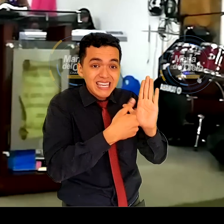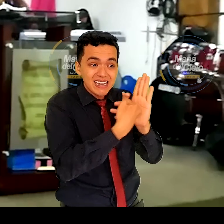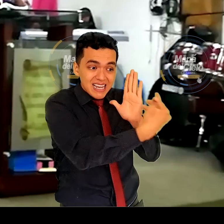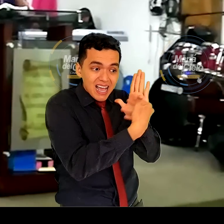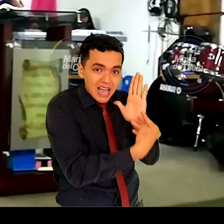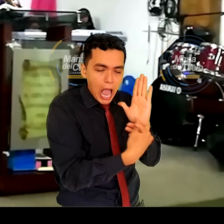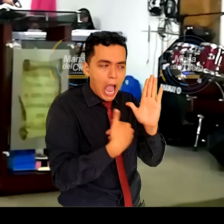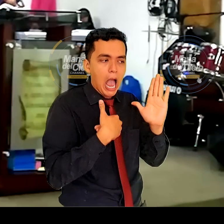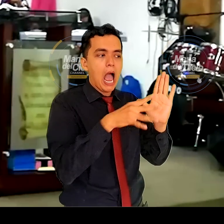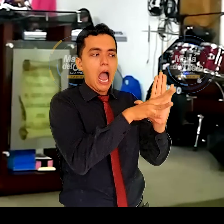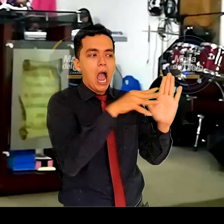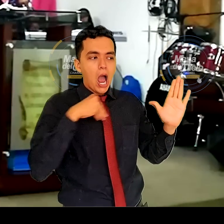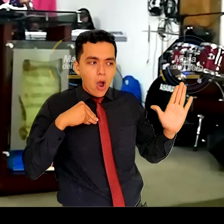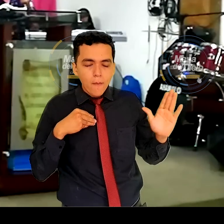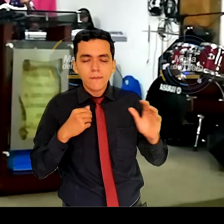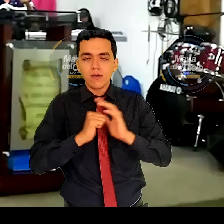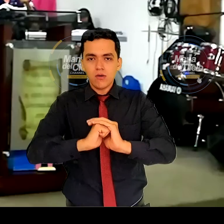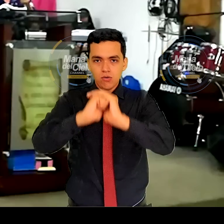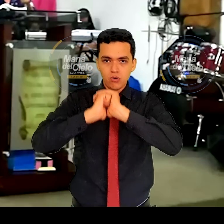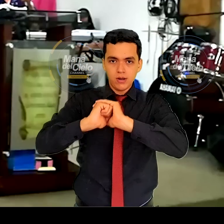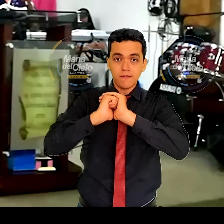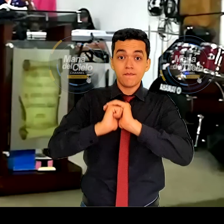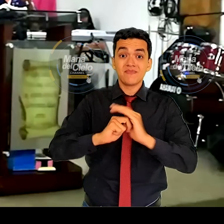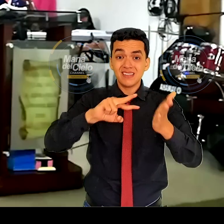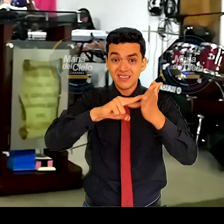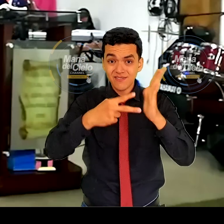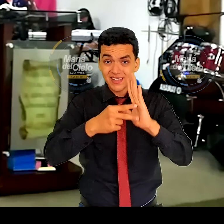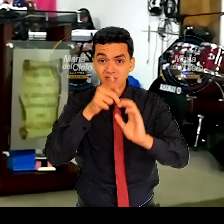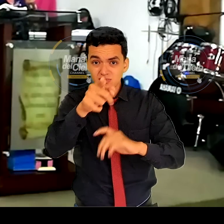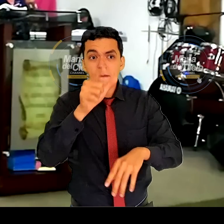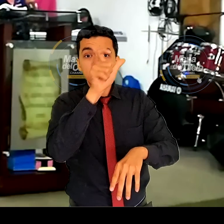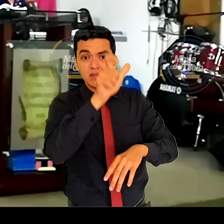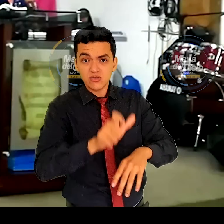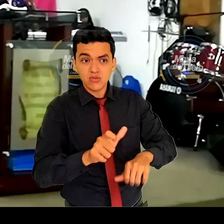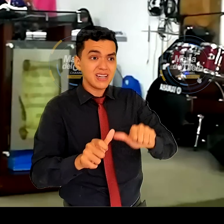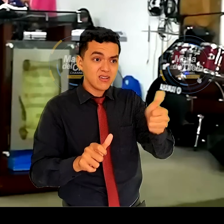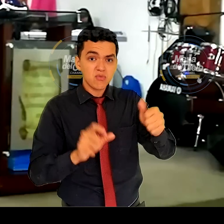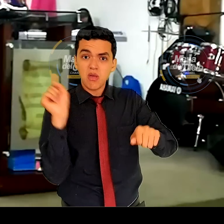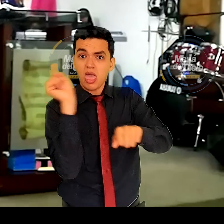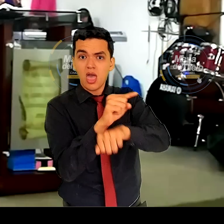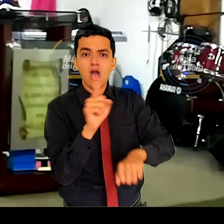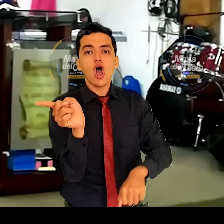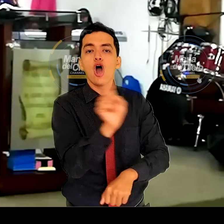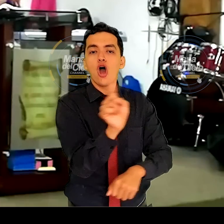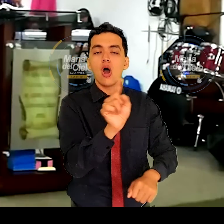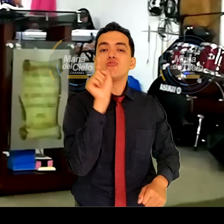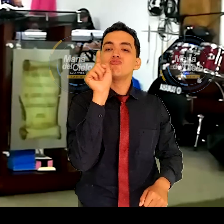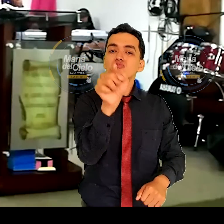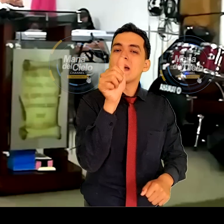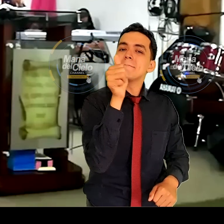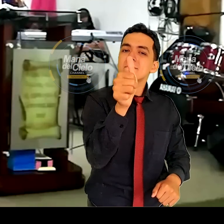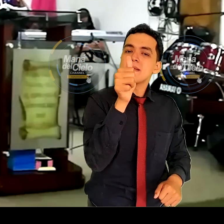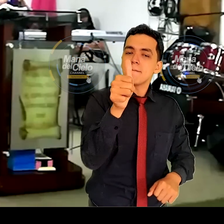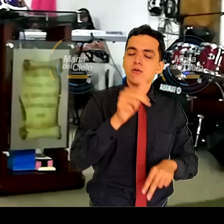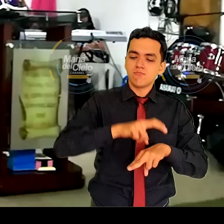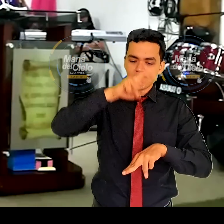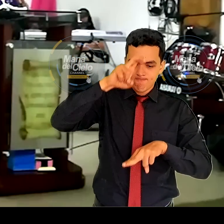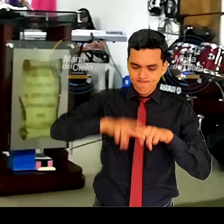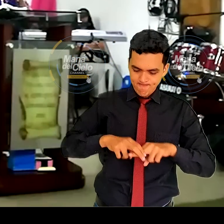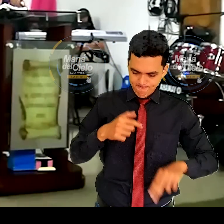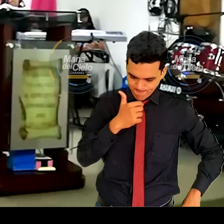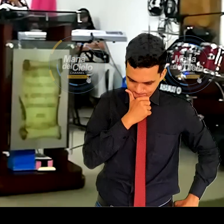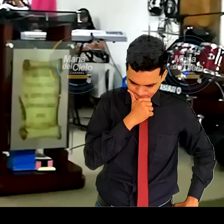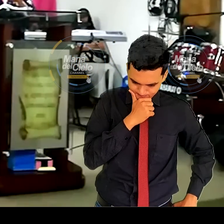somos especialistas para señalar a los demás. Yo le invito esta noche a que usted se atreva a sentarse en el banquillo de los